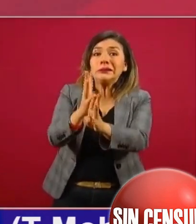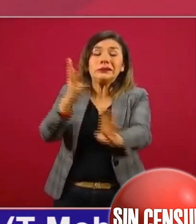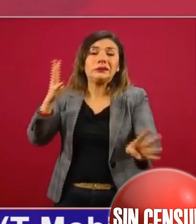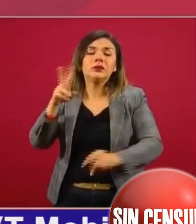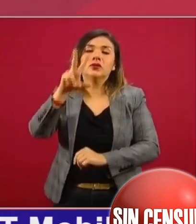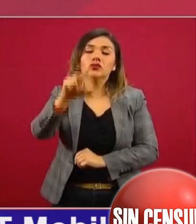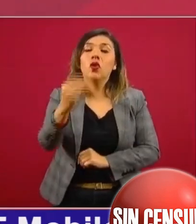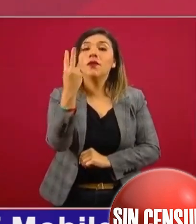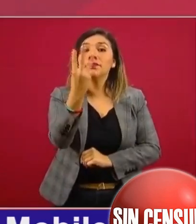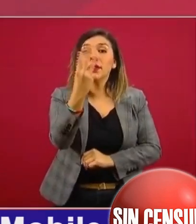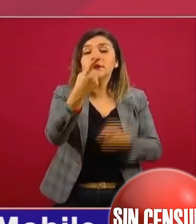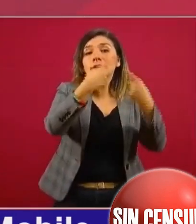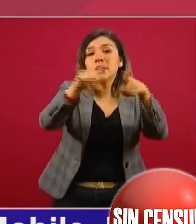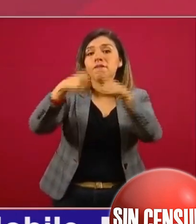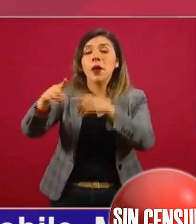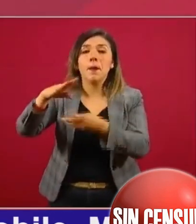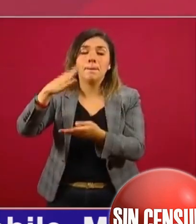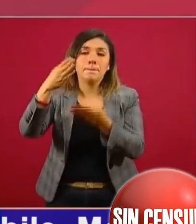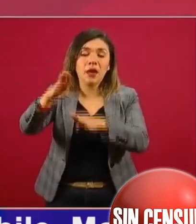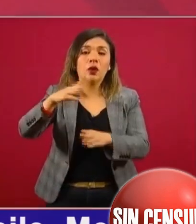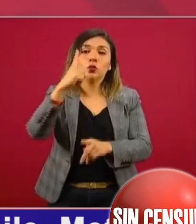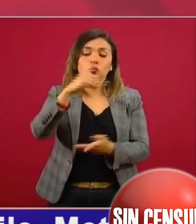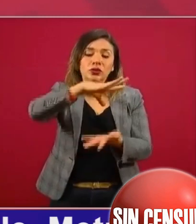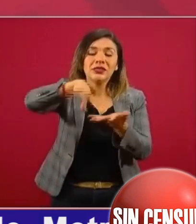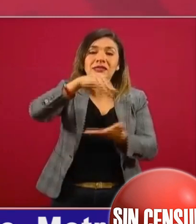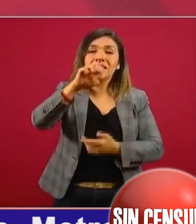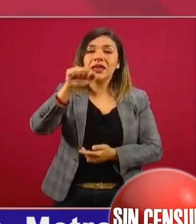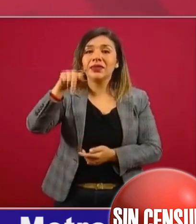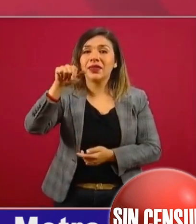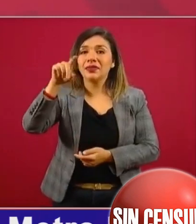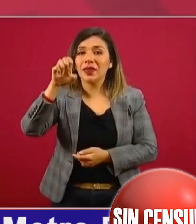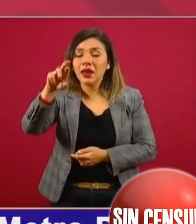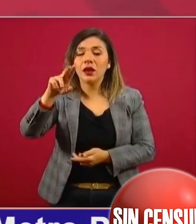bancos: Santander, Azteca y Banorte.